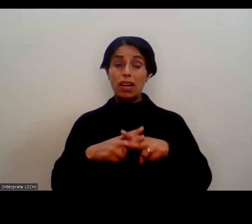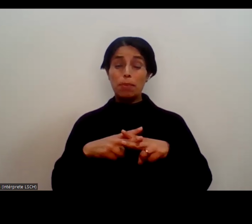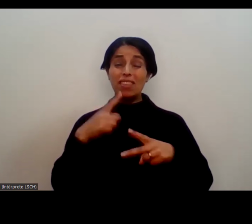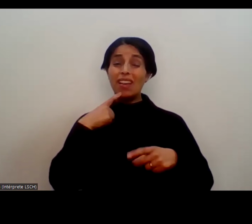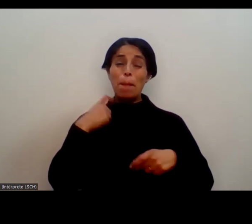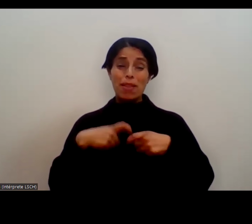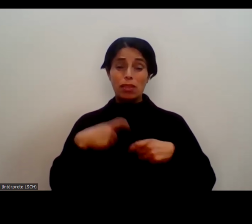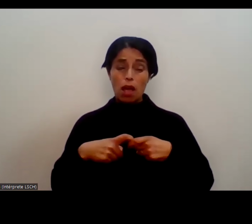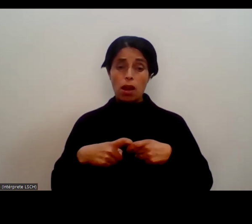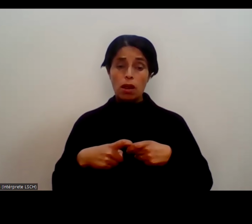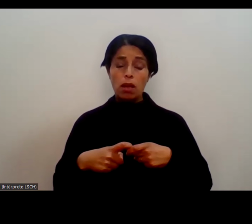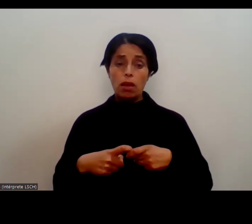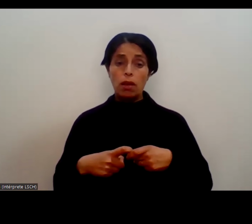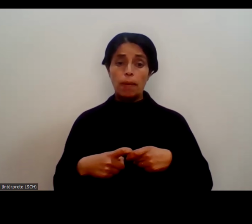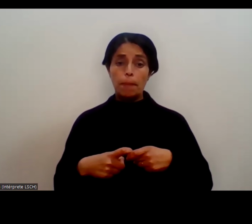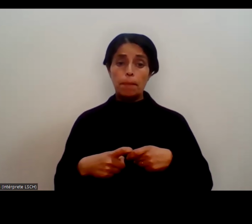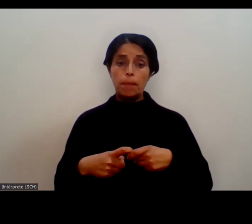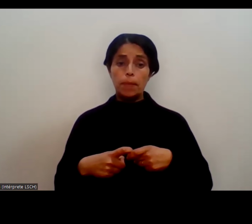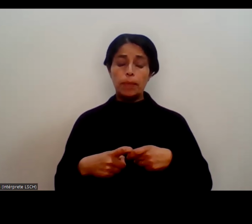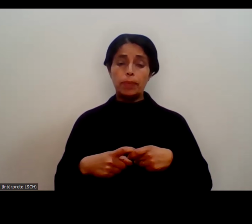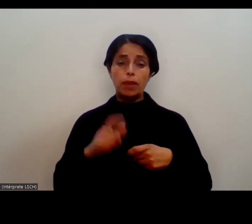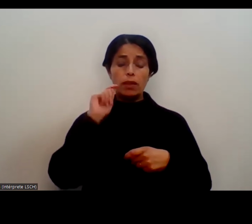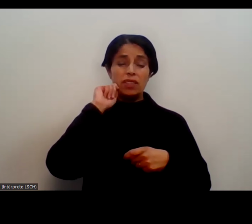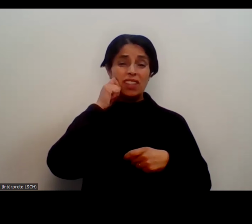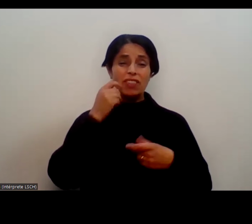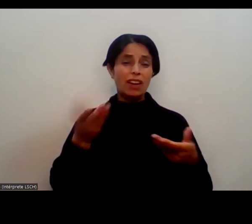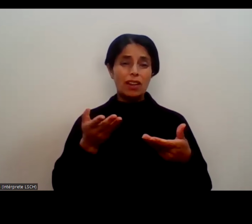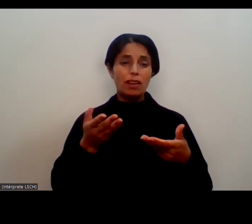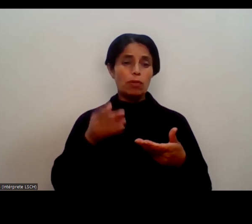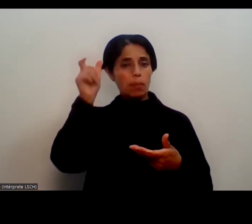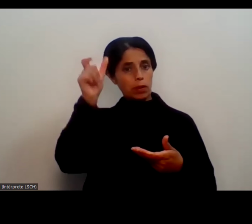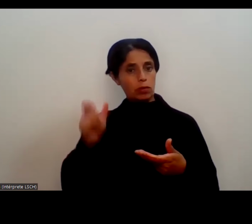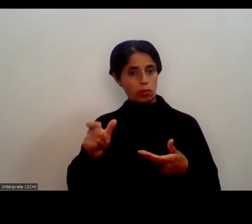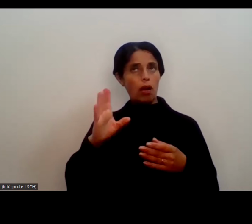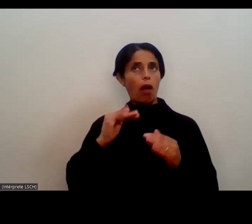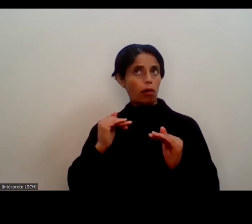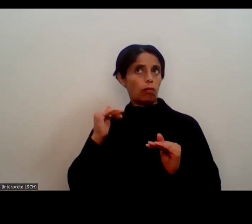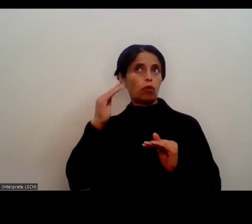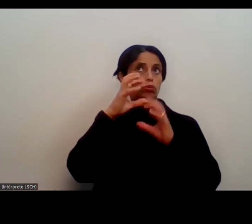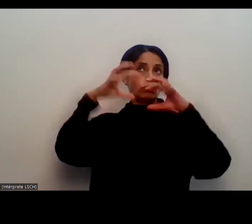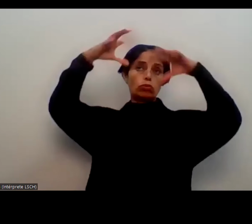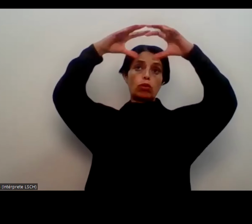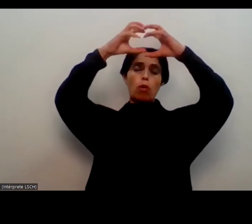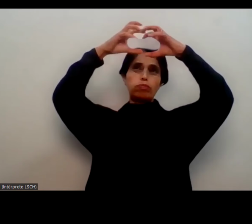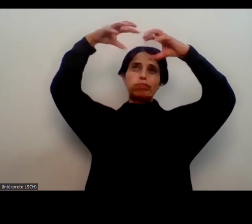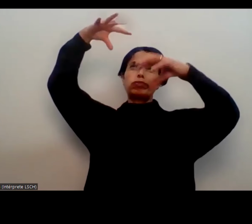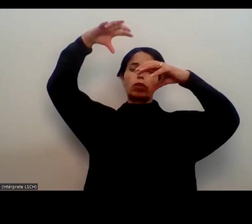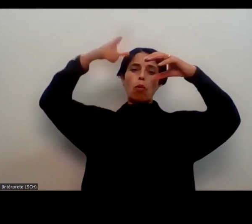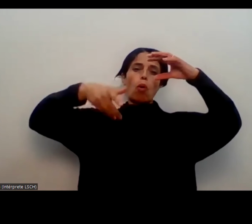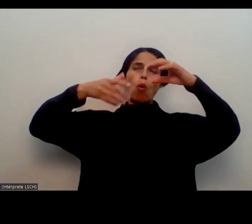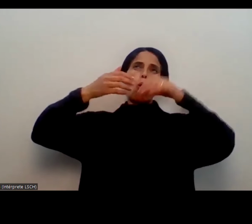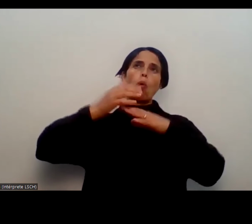un signo, es un elemento que denota estatus, jerarquía. No solamente